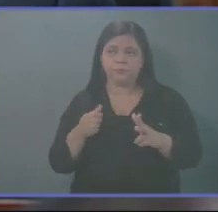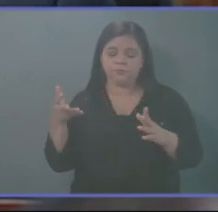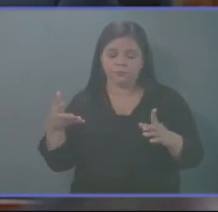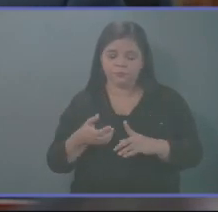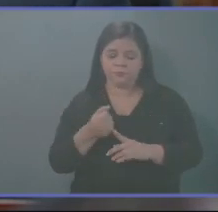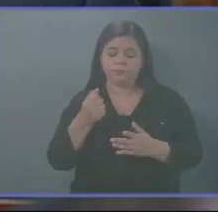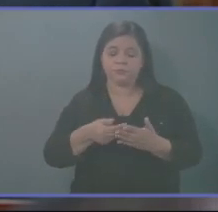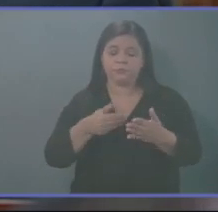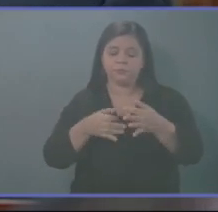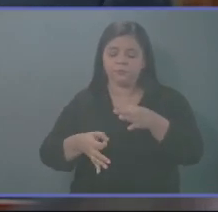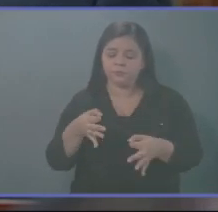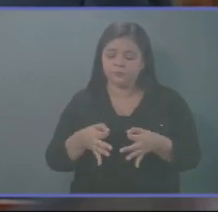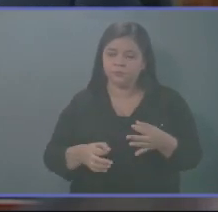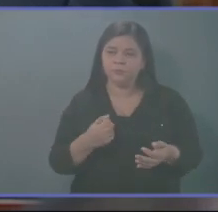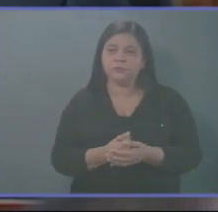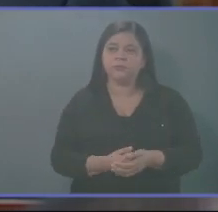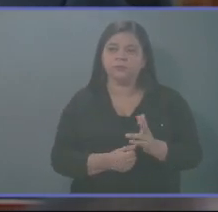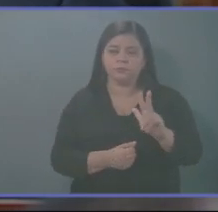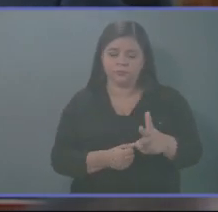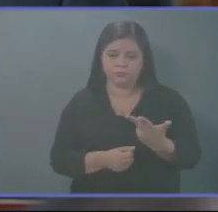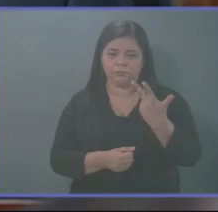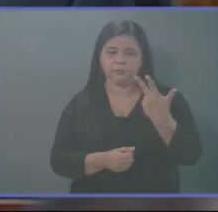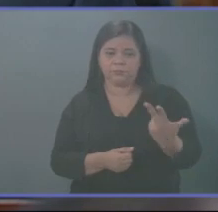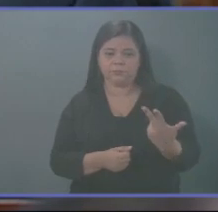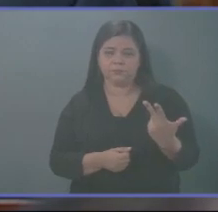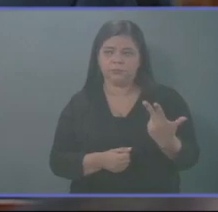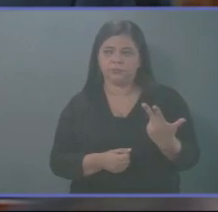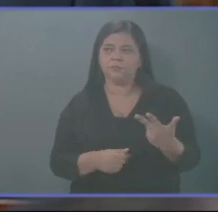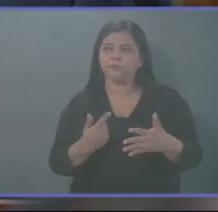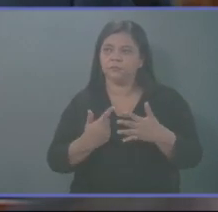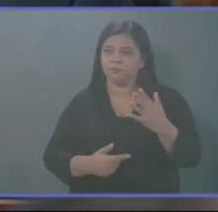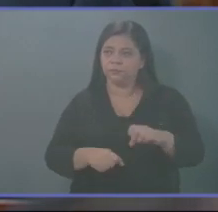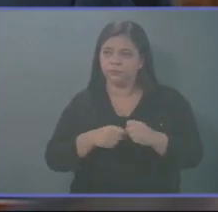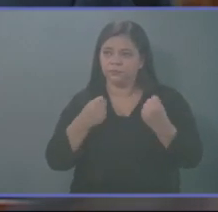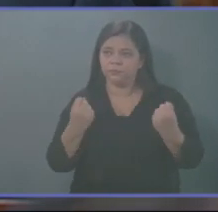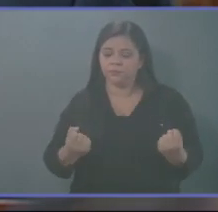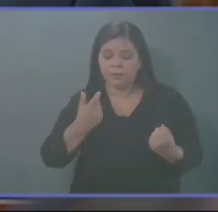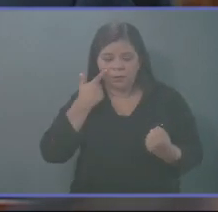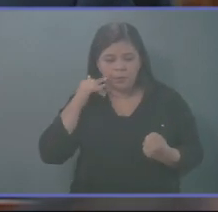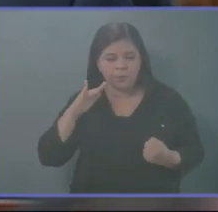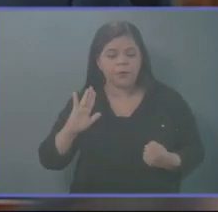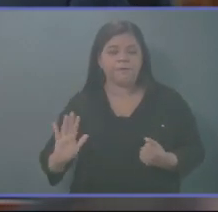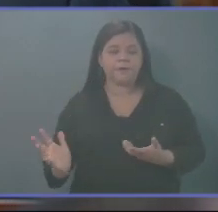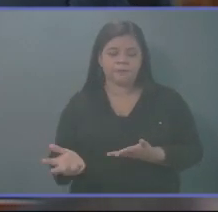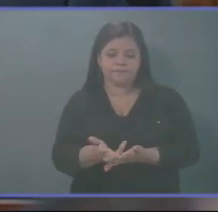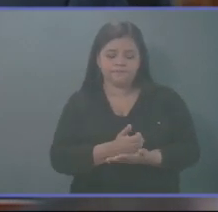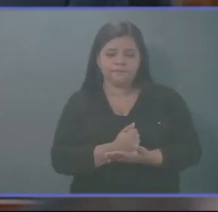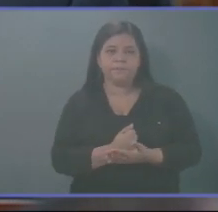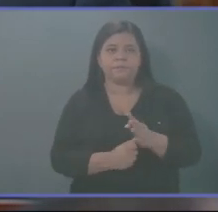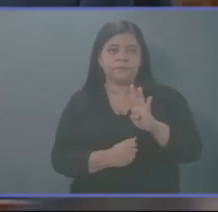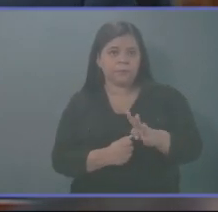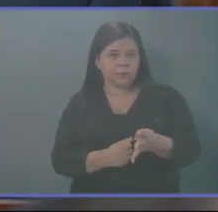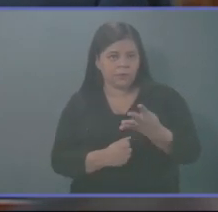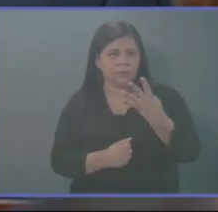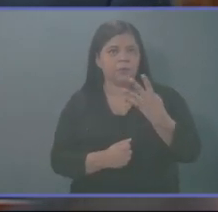del antejuicio. 3. De los delitos y las pruebas recabadas. 4.